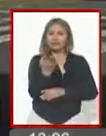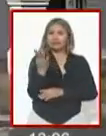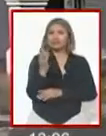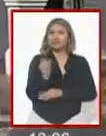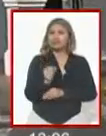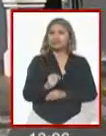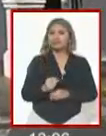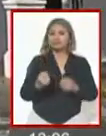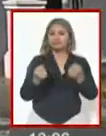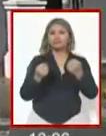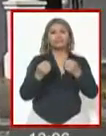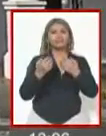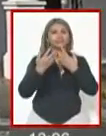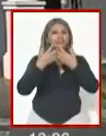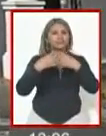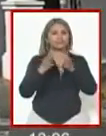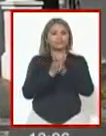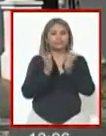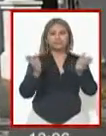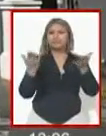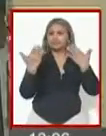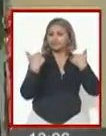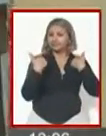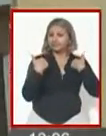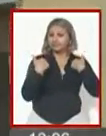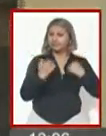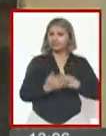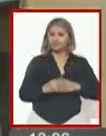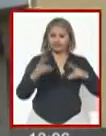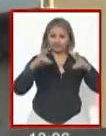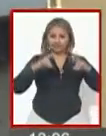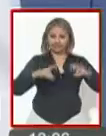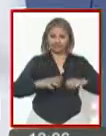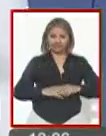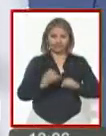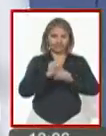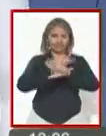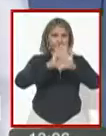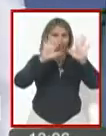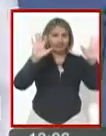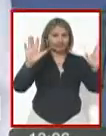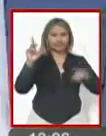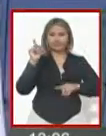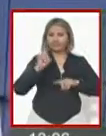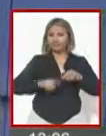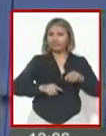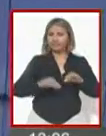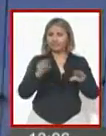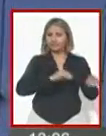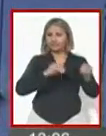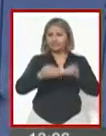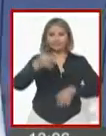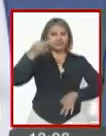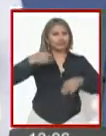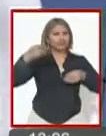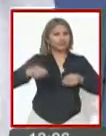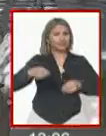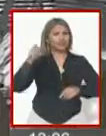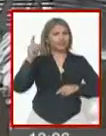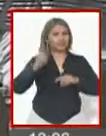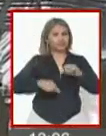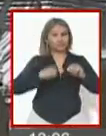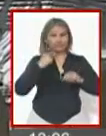entidad pública tendrá los mecanismos de investigación, de clarificación. Yo no puedo ponerme en la posición de un juez, no puedo